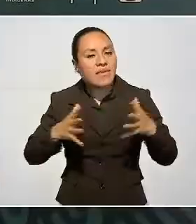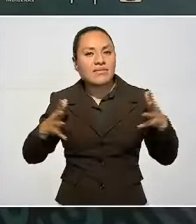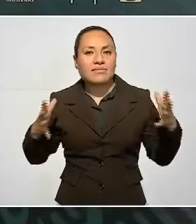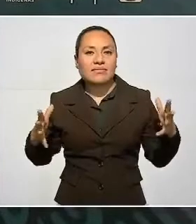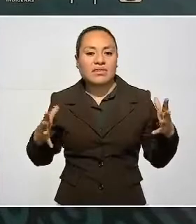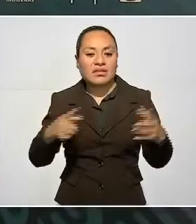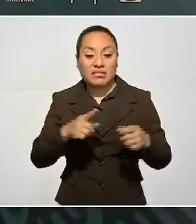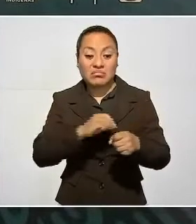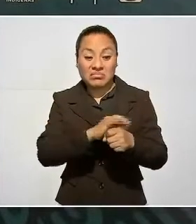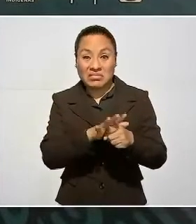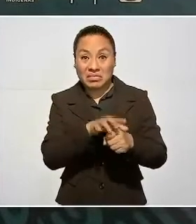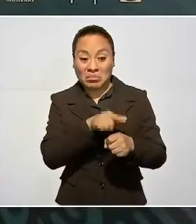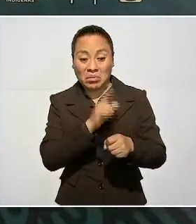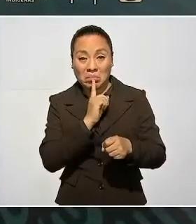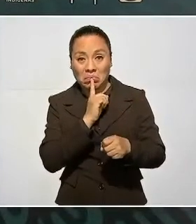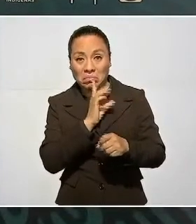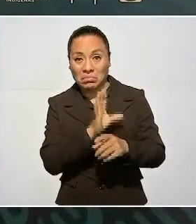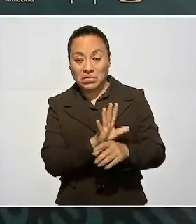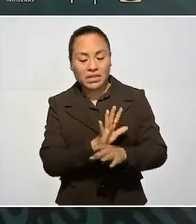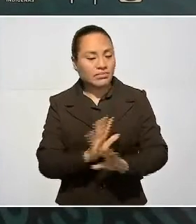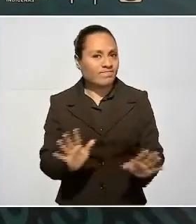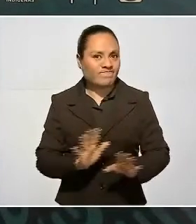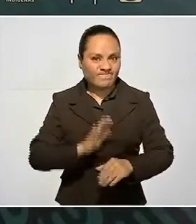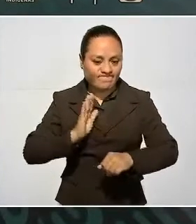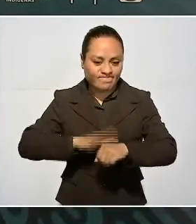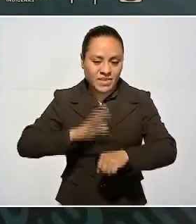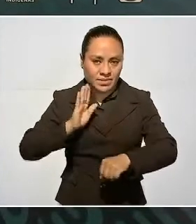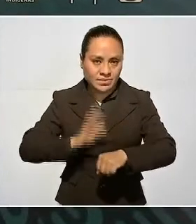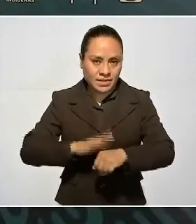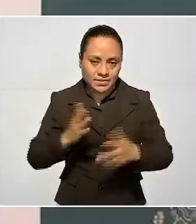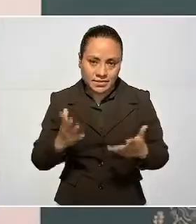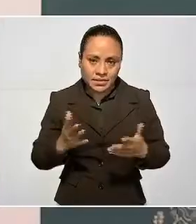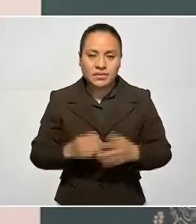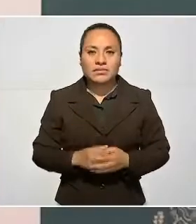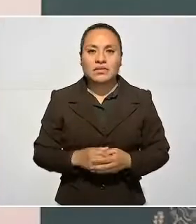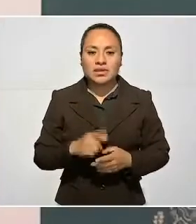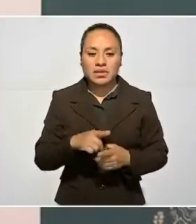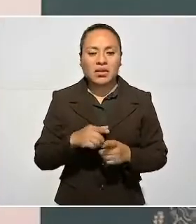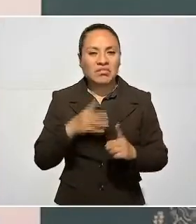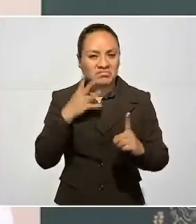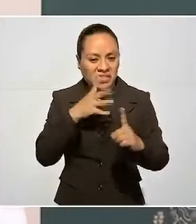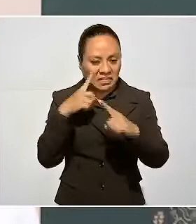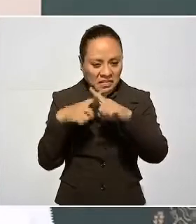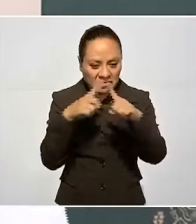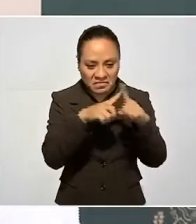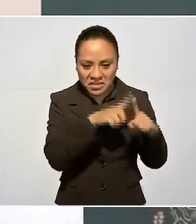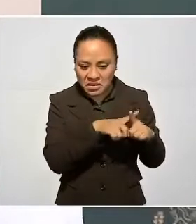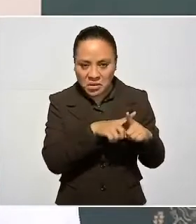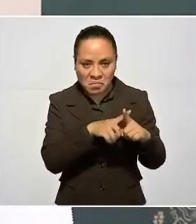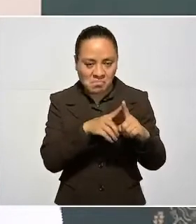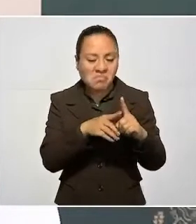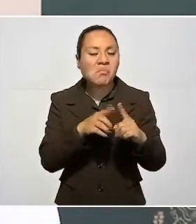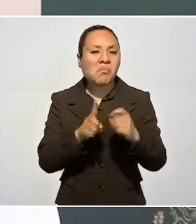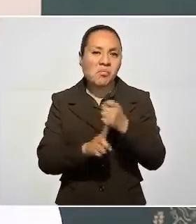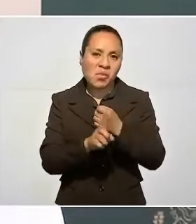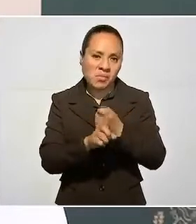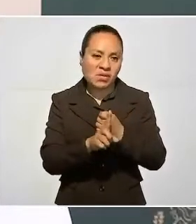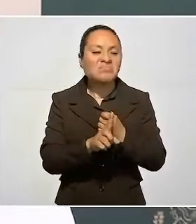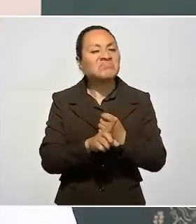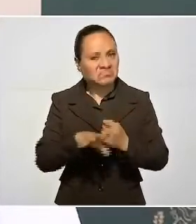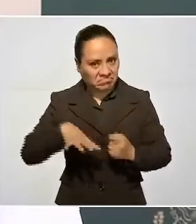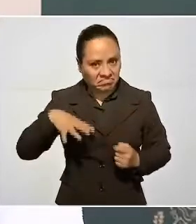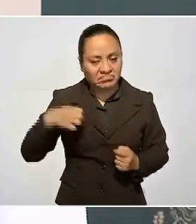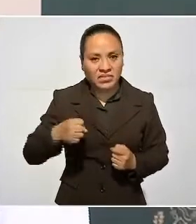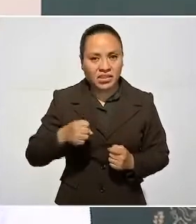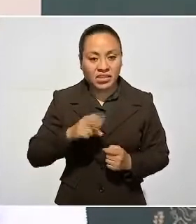una pandemia, y estaremos listos para los desafíos por venir que nunca